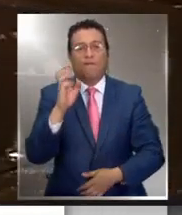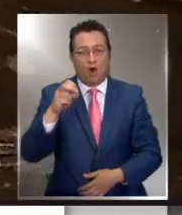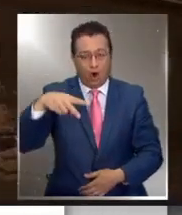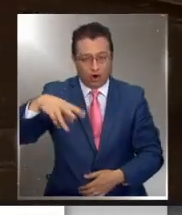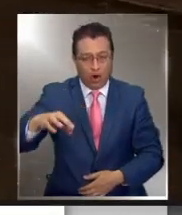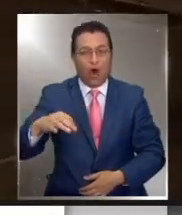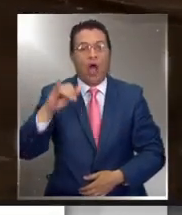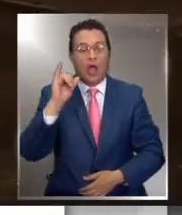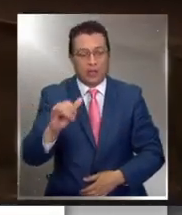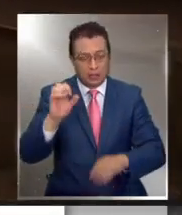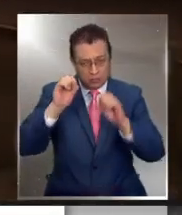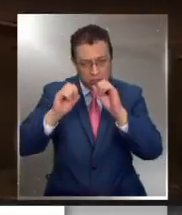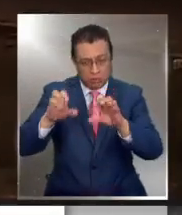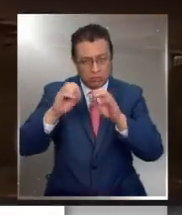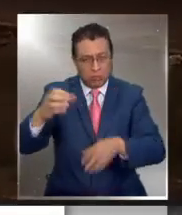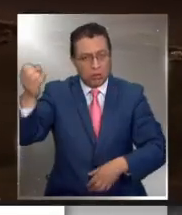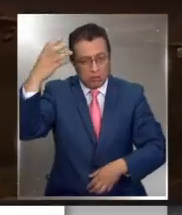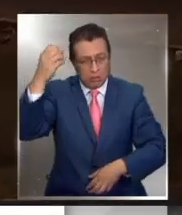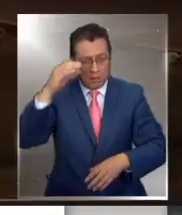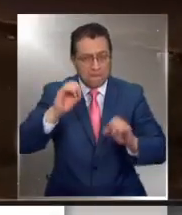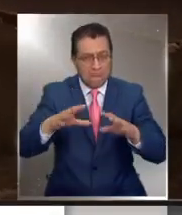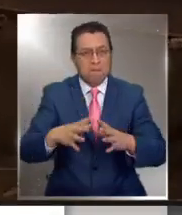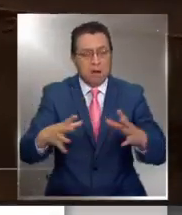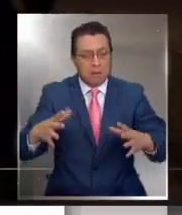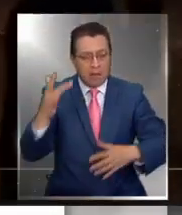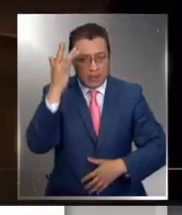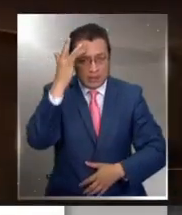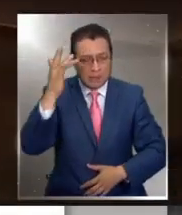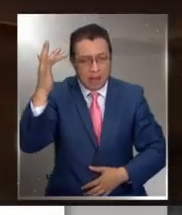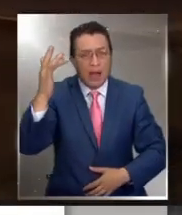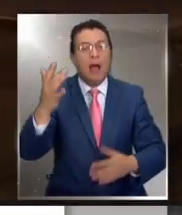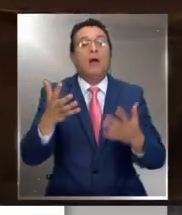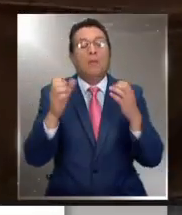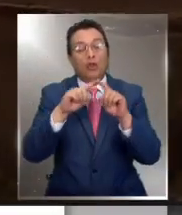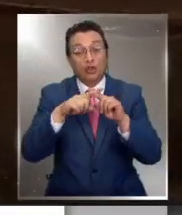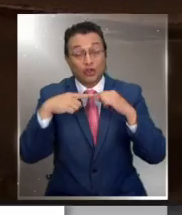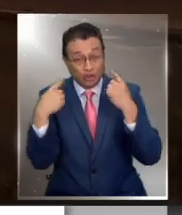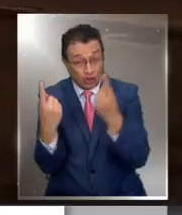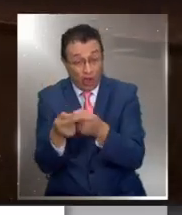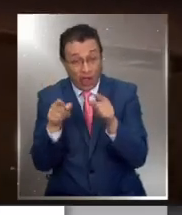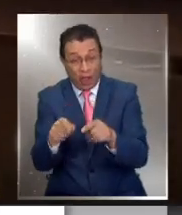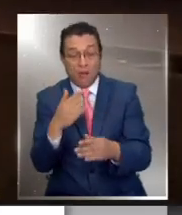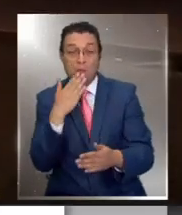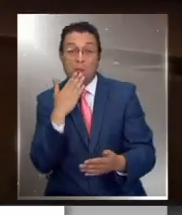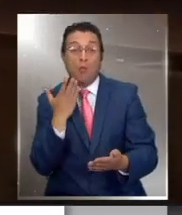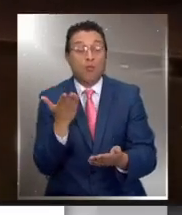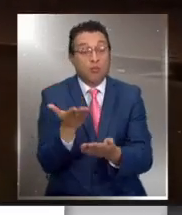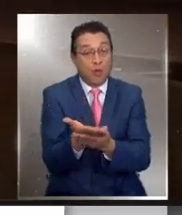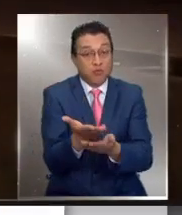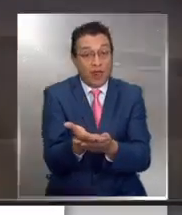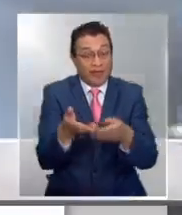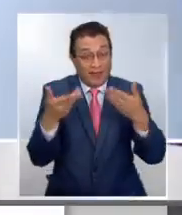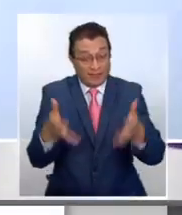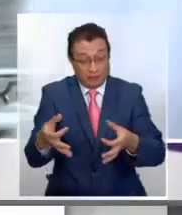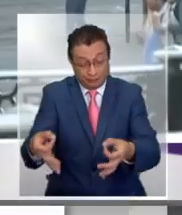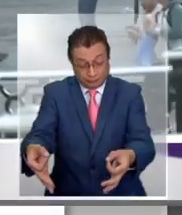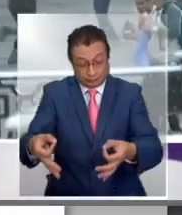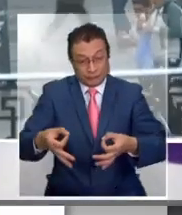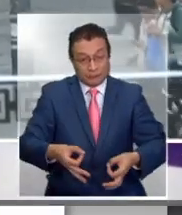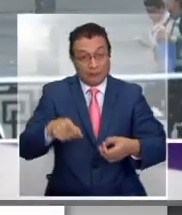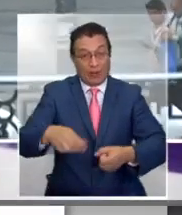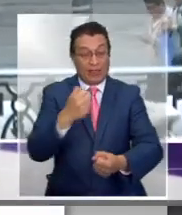y capacitaciones, es lo que nos han adelantado, pero toda esta propuesta que se ha tomado con